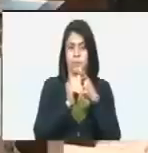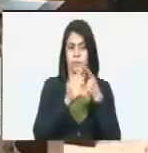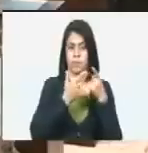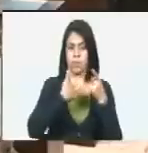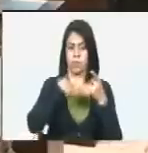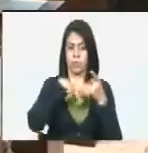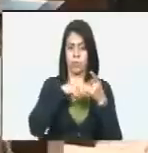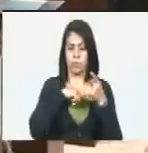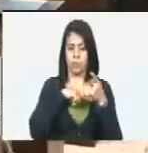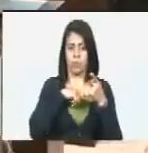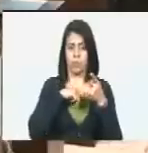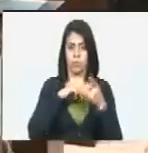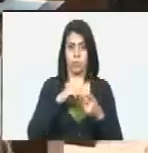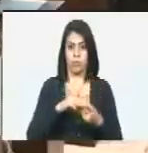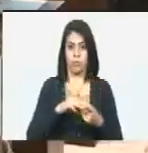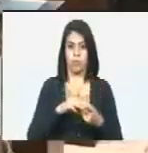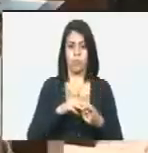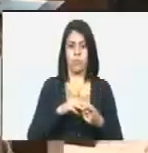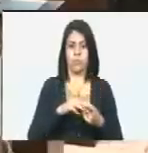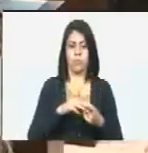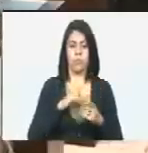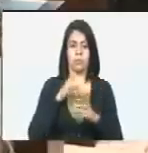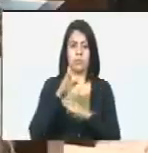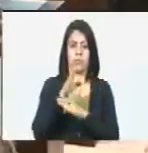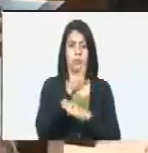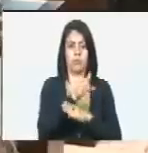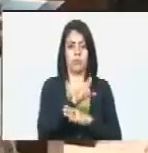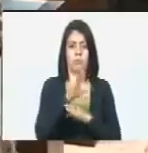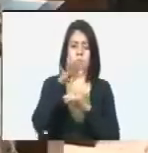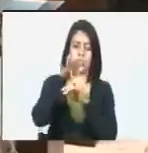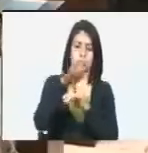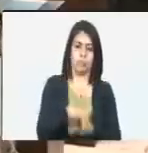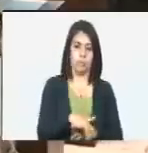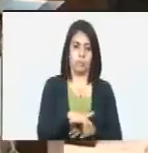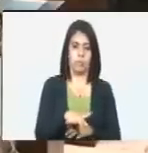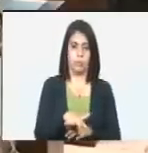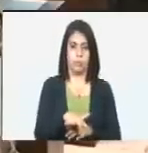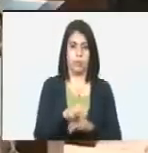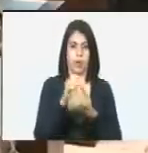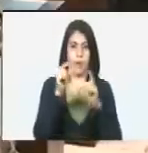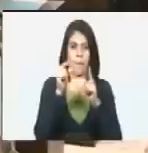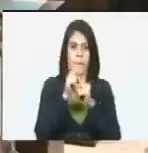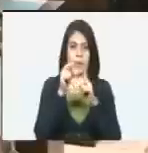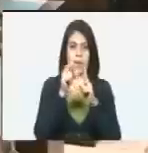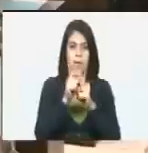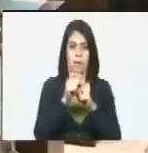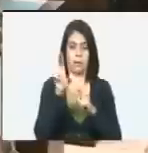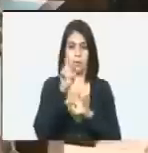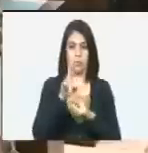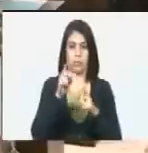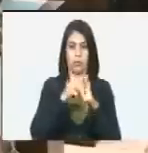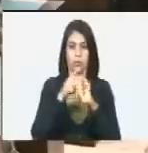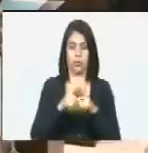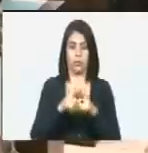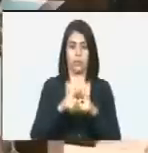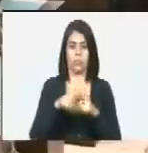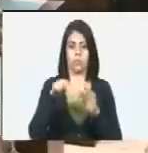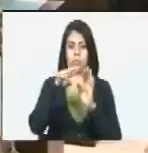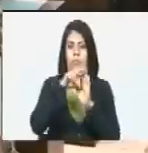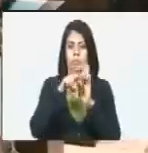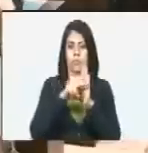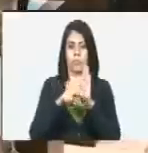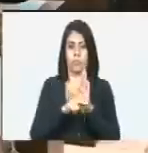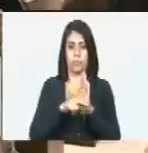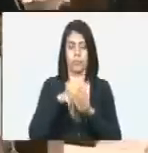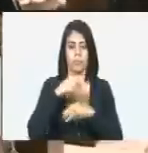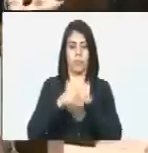nosotros vamos a coadyuvar, es la palabra que se usa en la resolución que crea